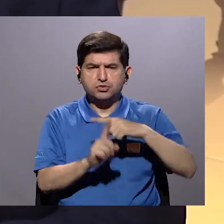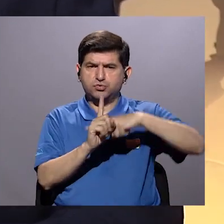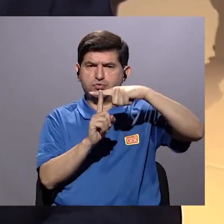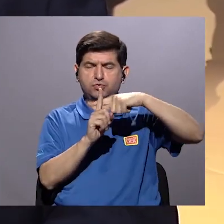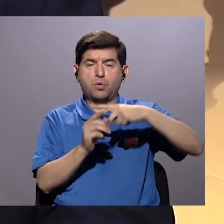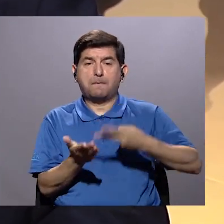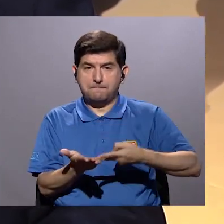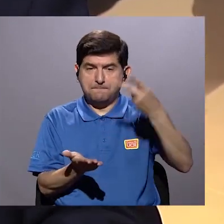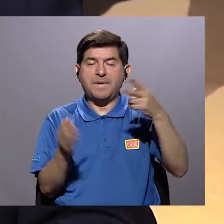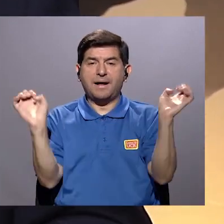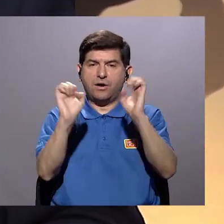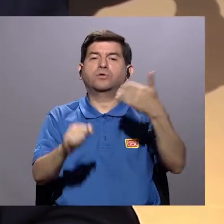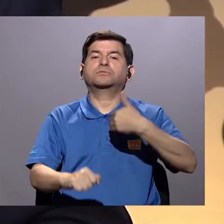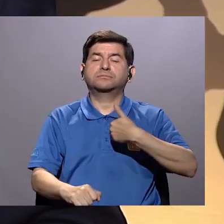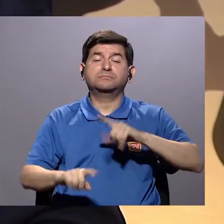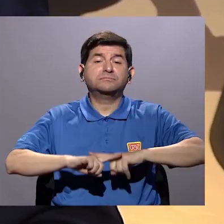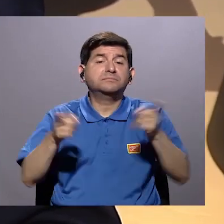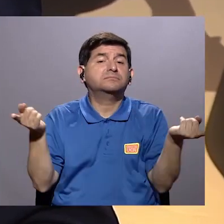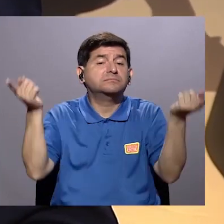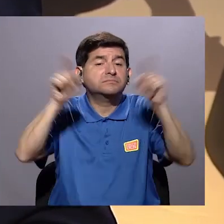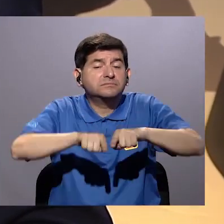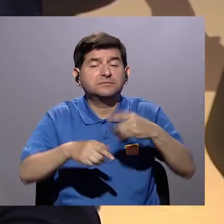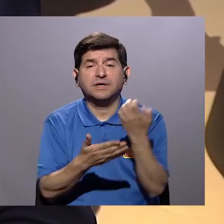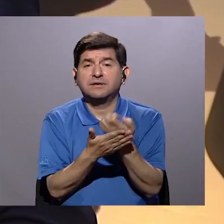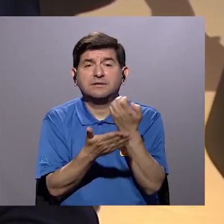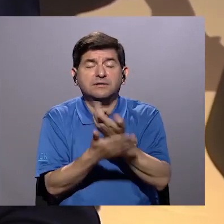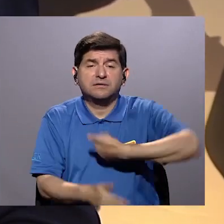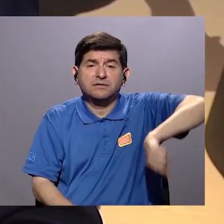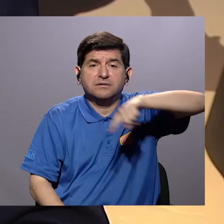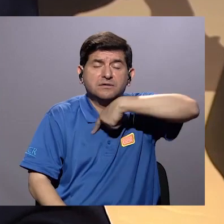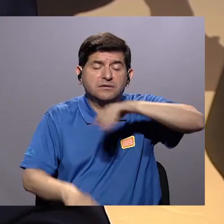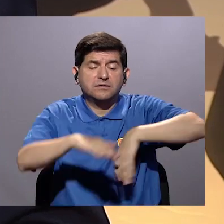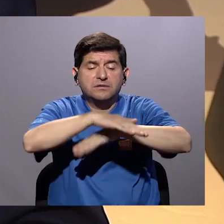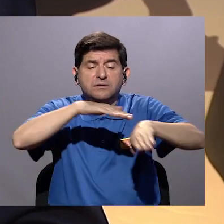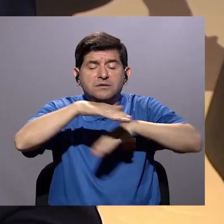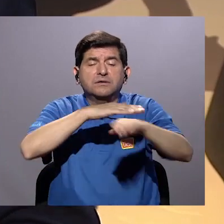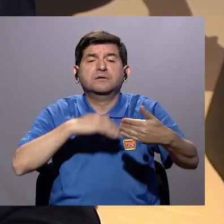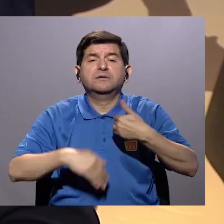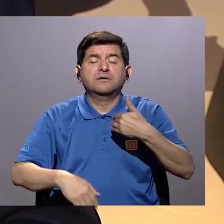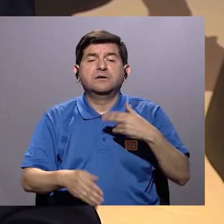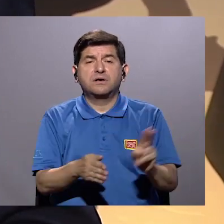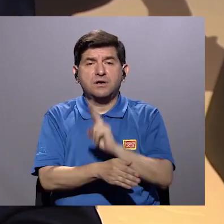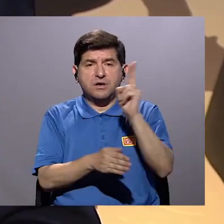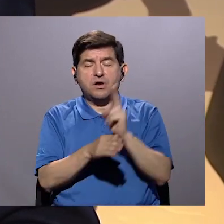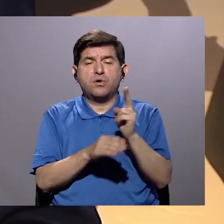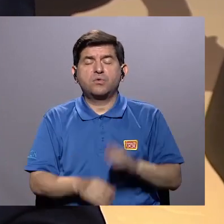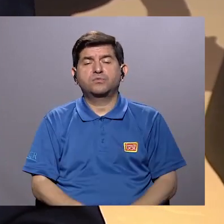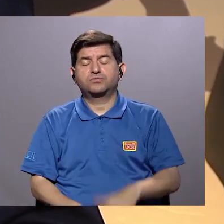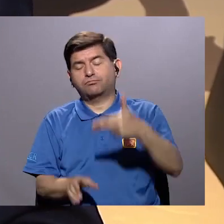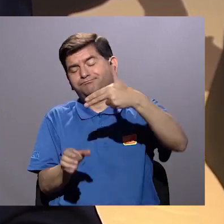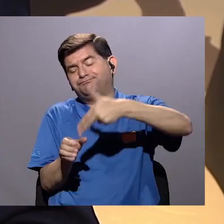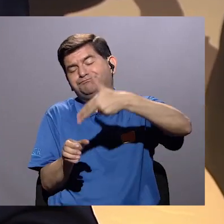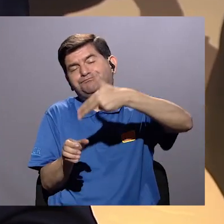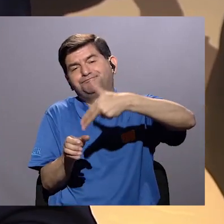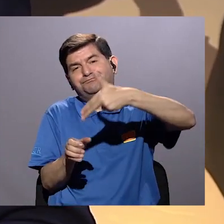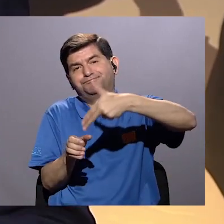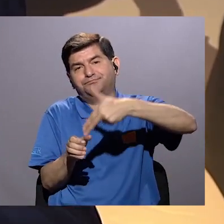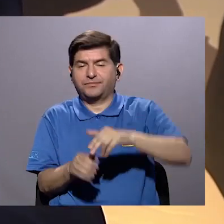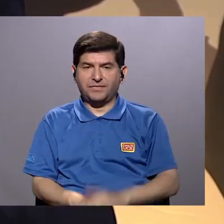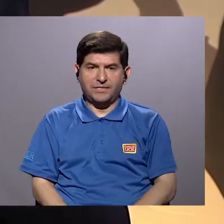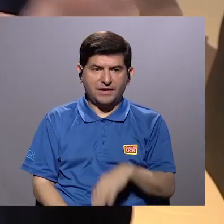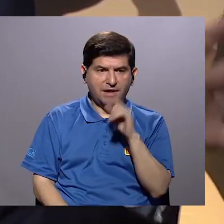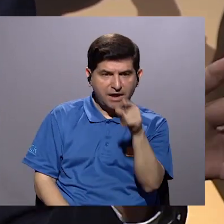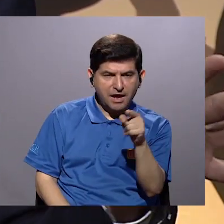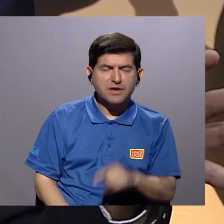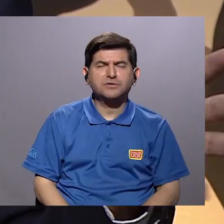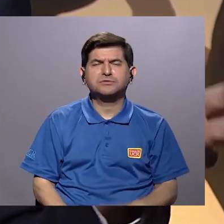valor energético, ¿verdad? Lo que ha sucedido es que nuestra economía está basada justamente en la utilización de combustibles fósiles, de combustibles que se han generado